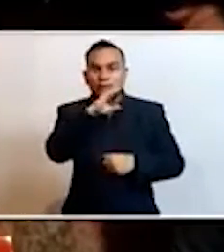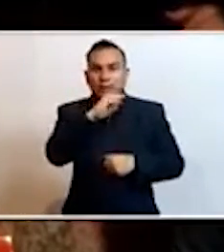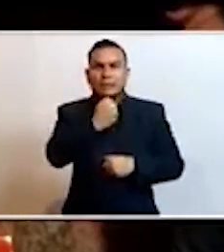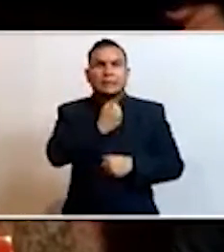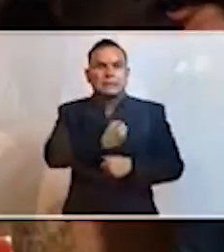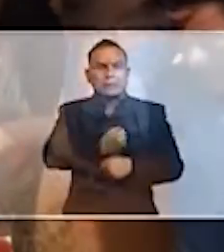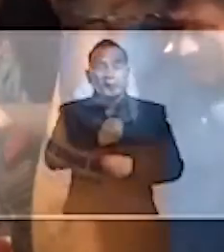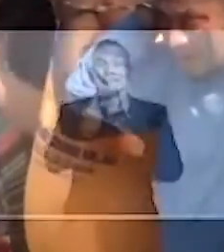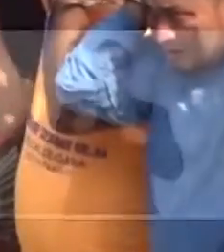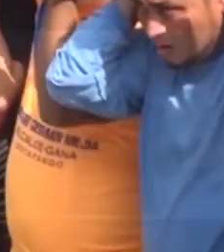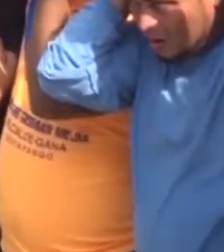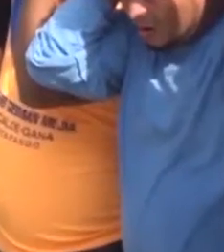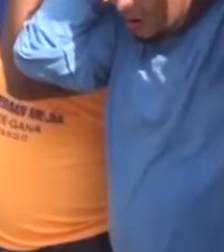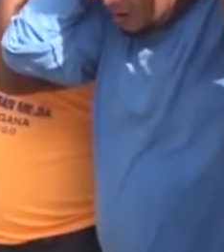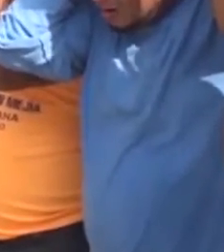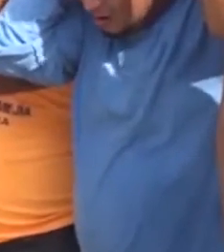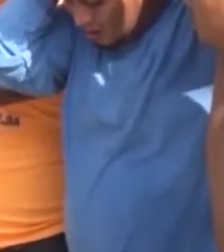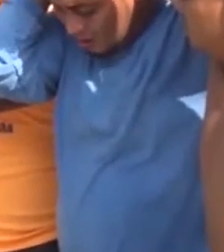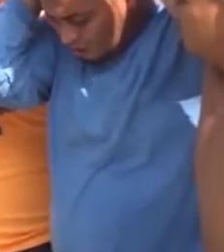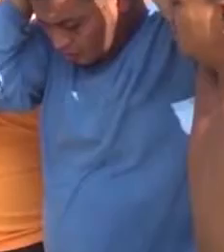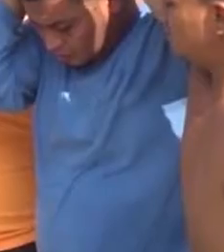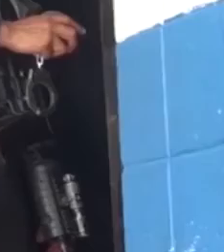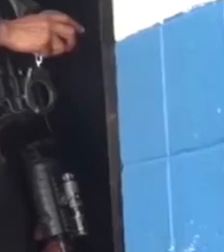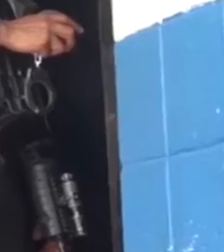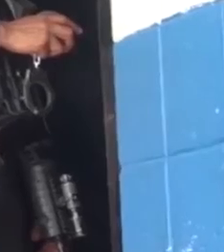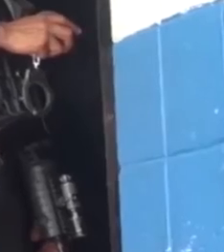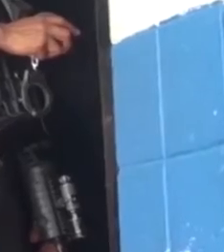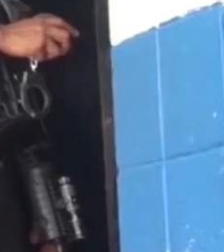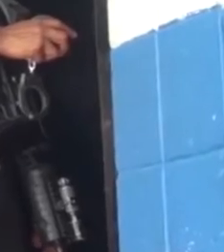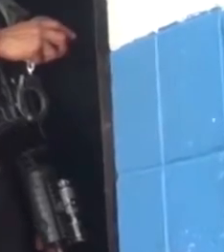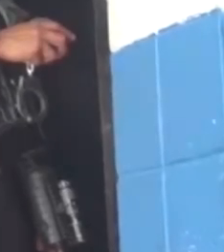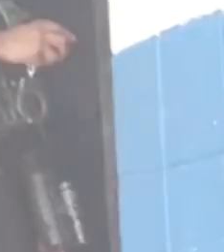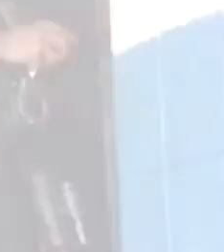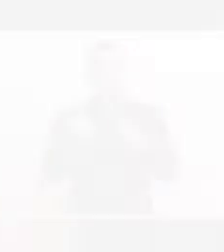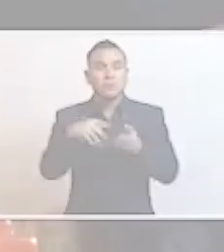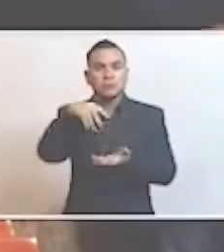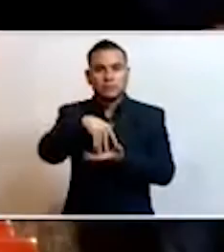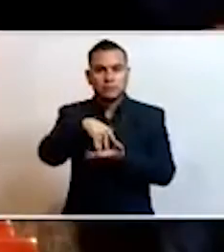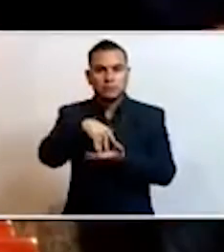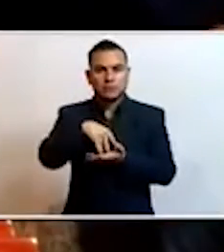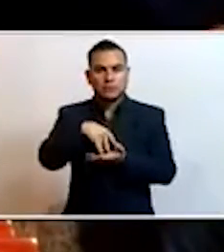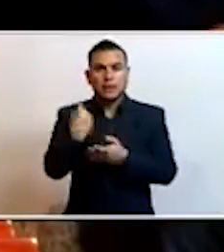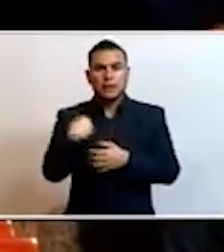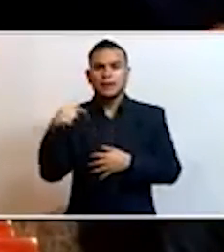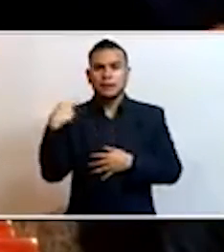sigue golpeando. Detalló que mayo cerró como el mes más seguro en la historia de El Salvador. Ayer